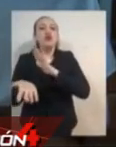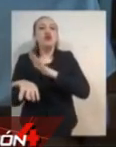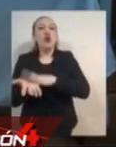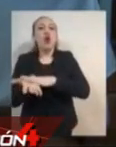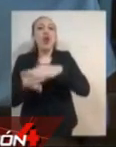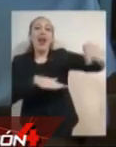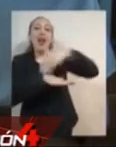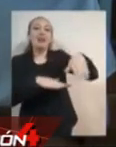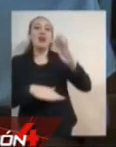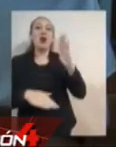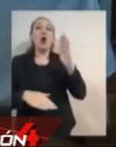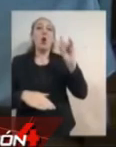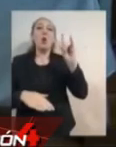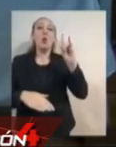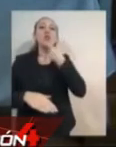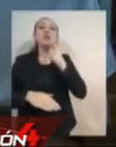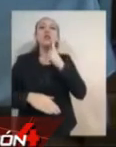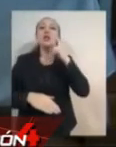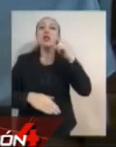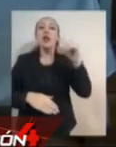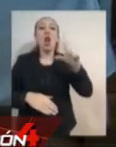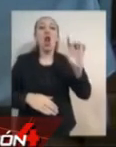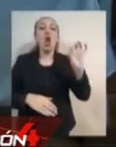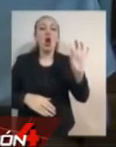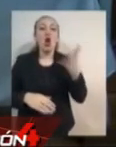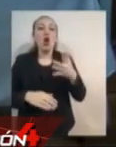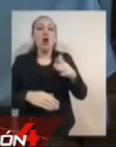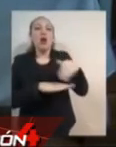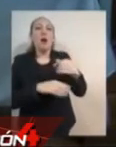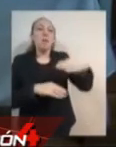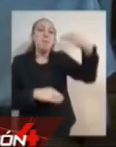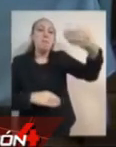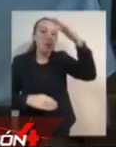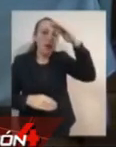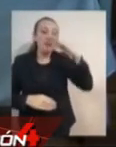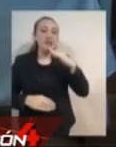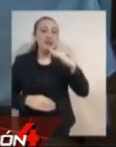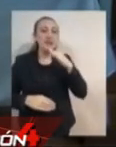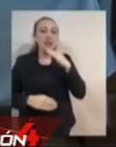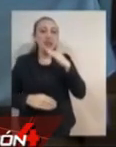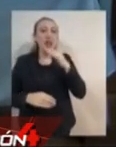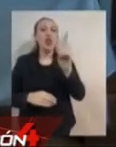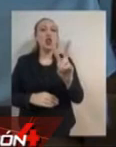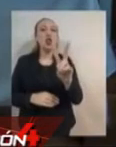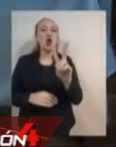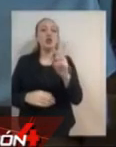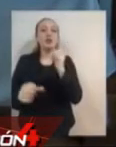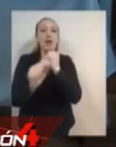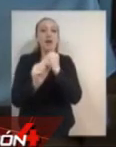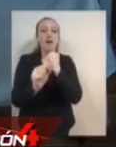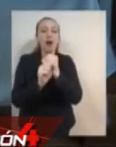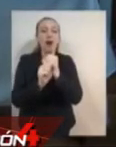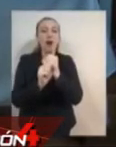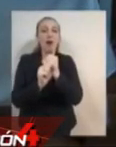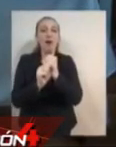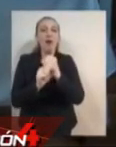Bustillo en los próximos meses. Es decir, ustedes saben, hemos anunciado dos grandes obras, una que está